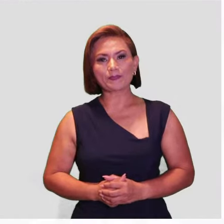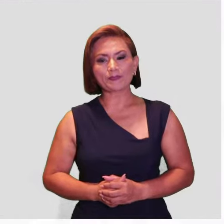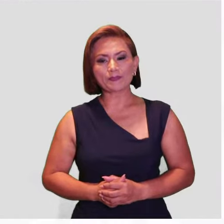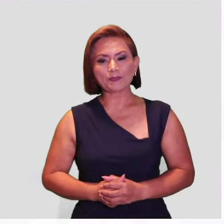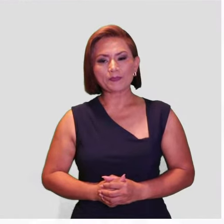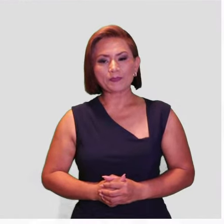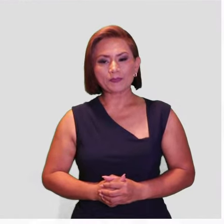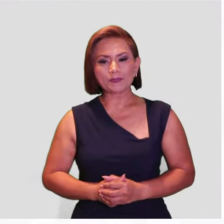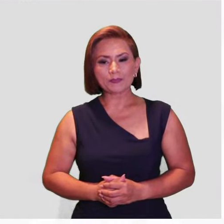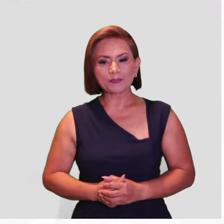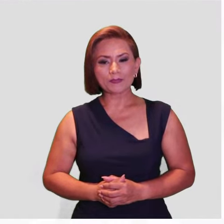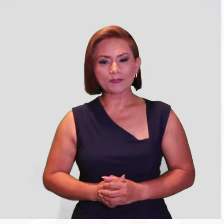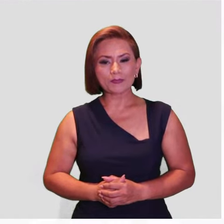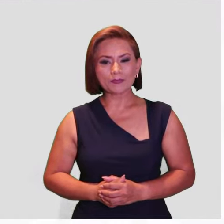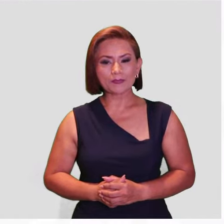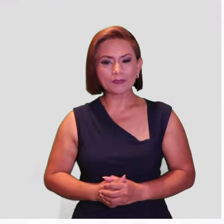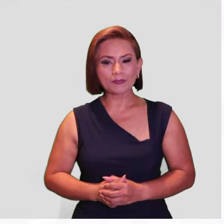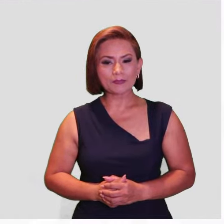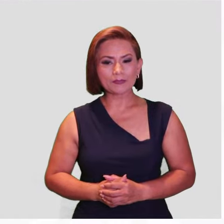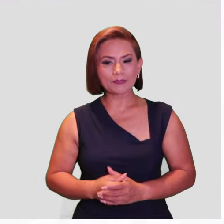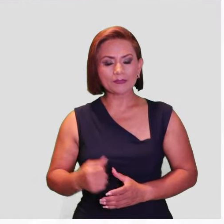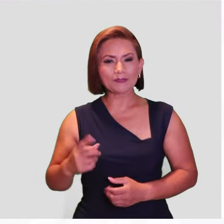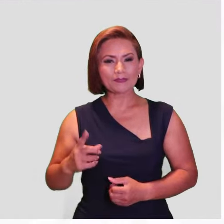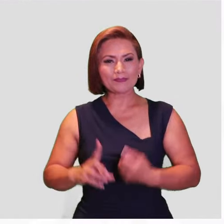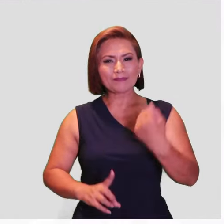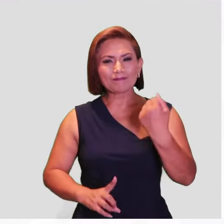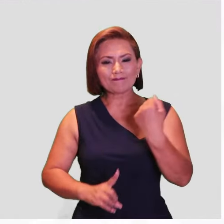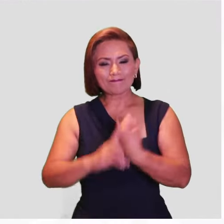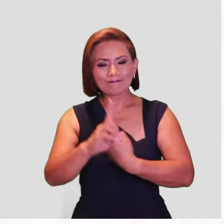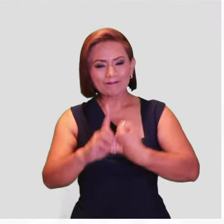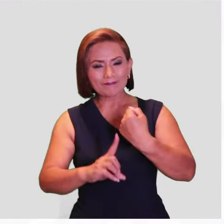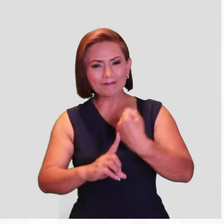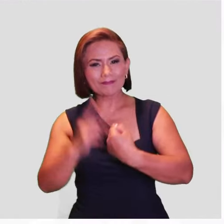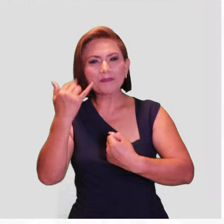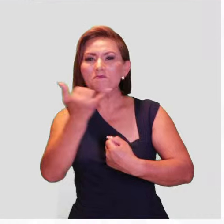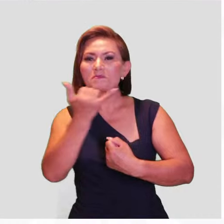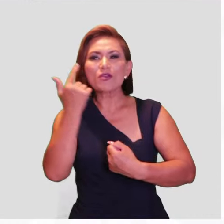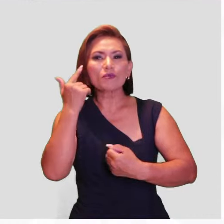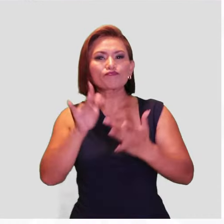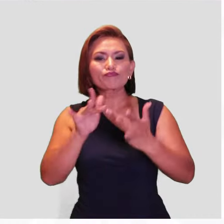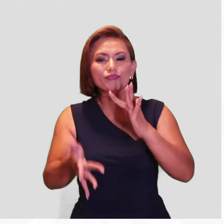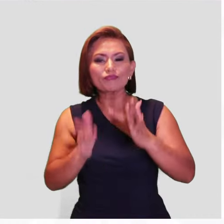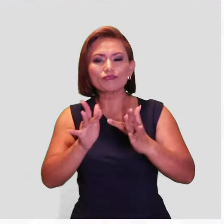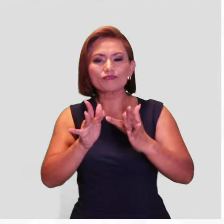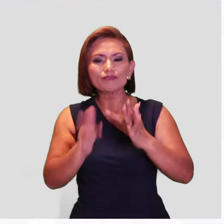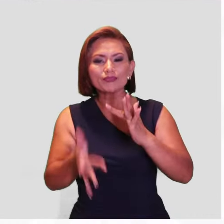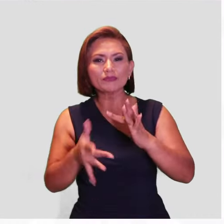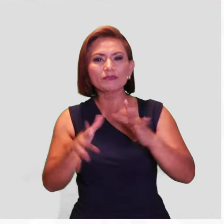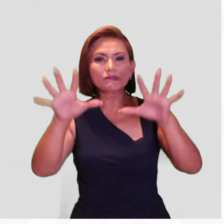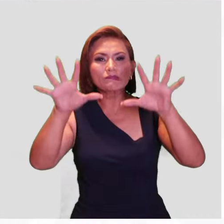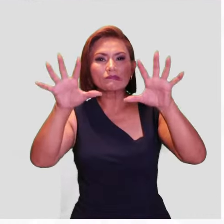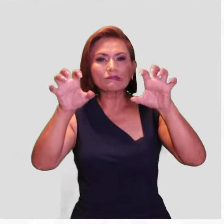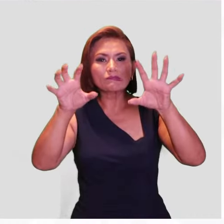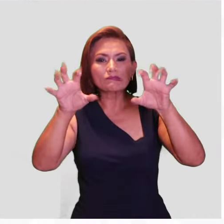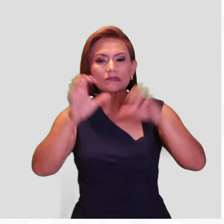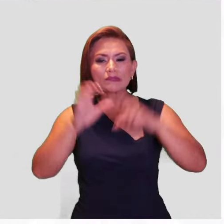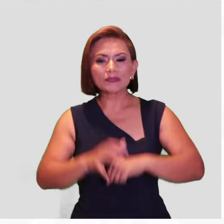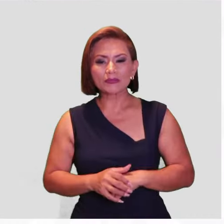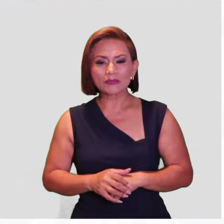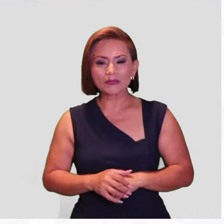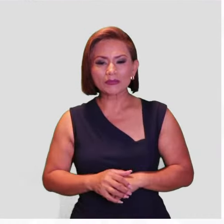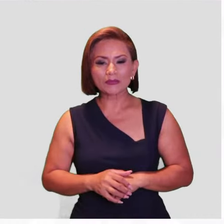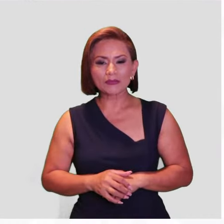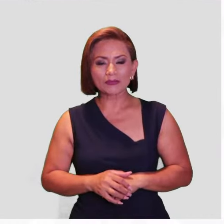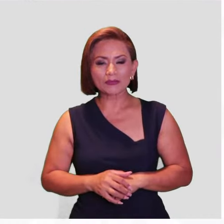No profundizaré sobre la problemática del municipio. Voy a señalar situaciones simples en